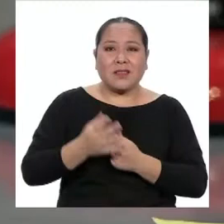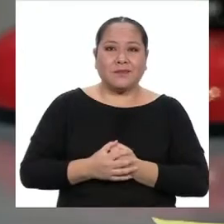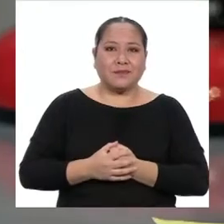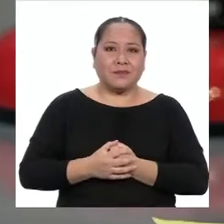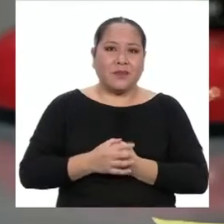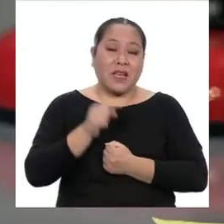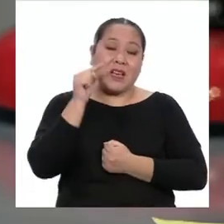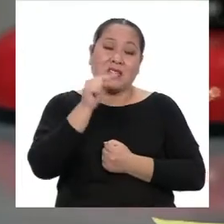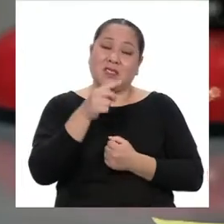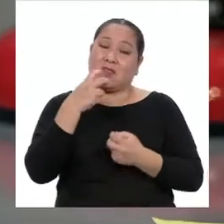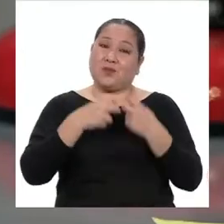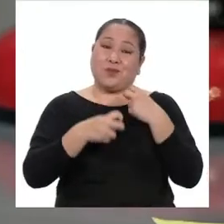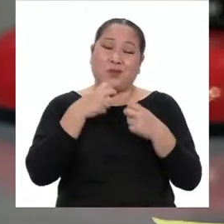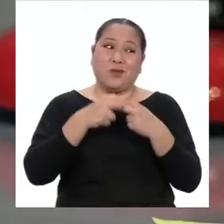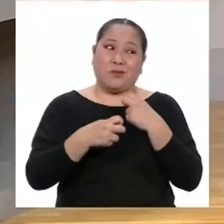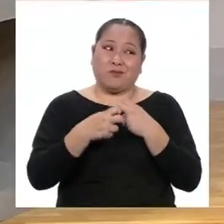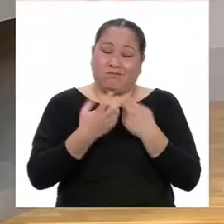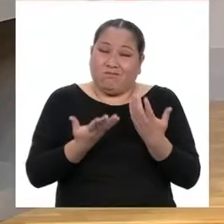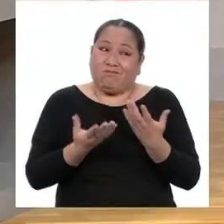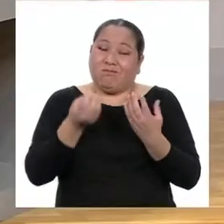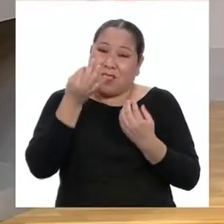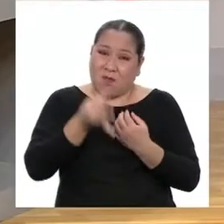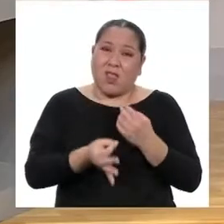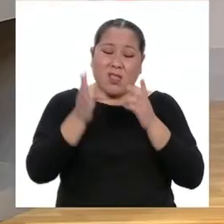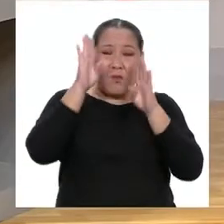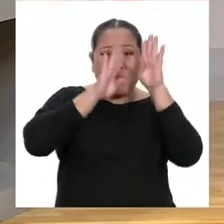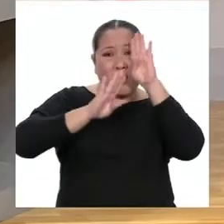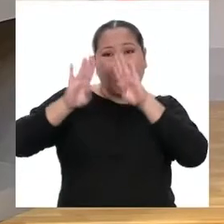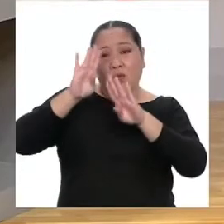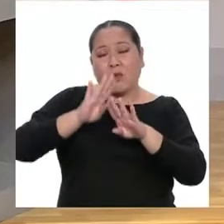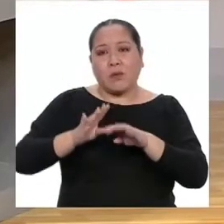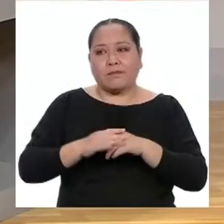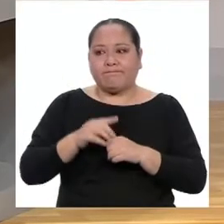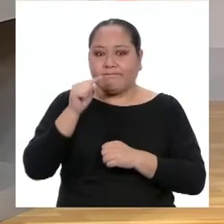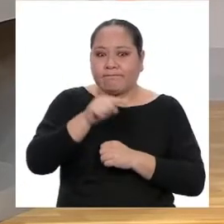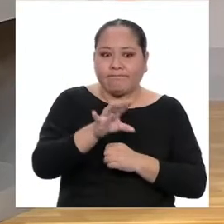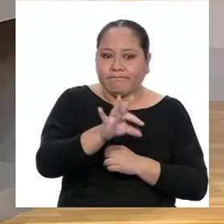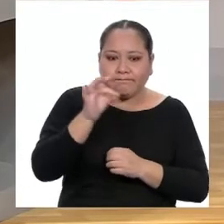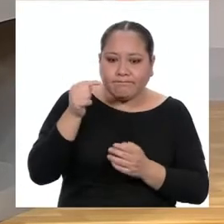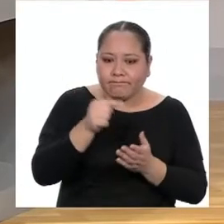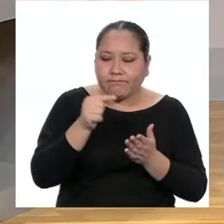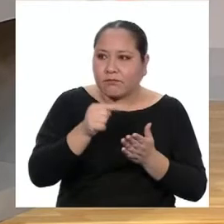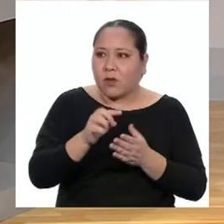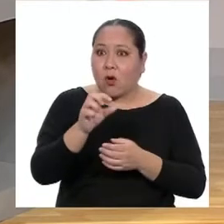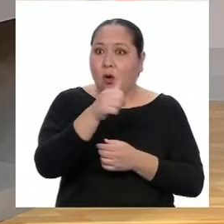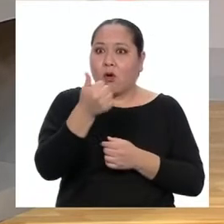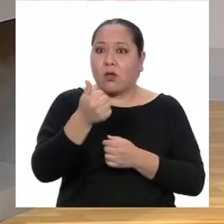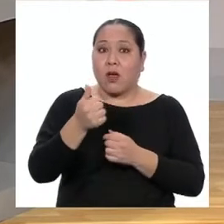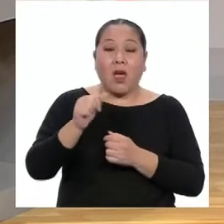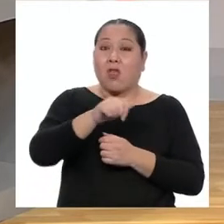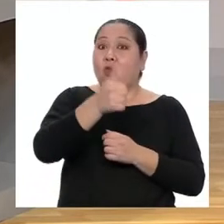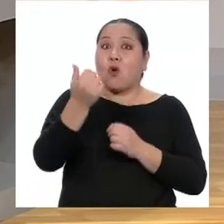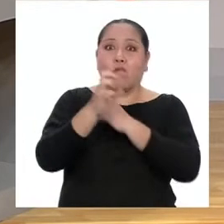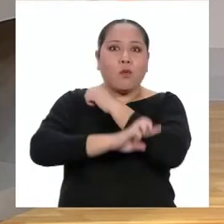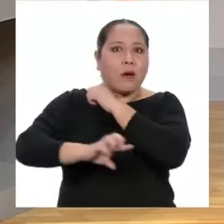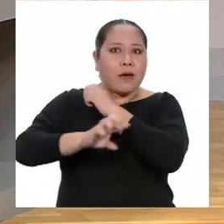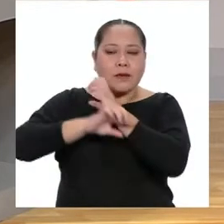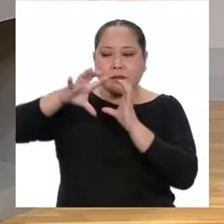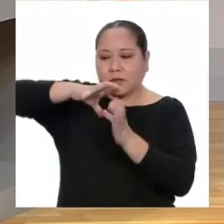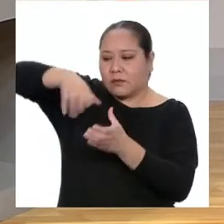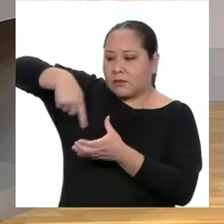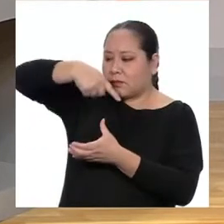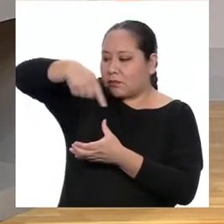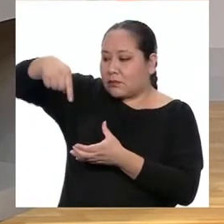una situación muy preocupante. O aquí encontré otra. Esta vez fuera del Perú, sobre un